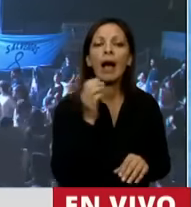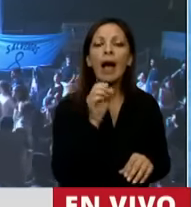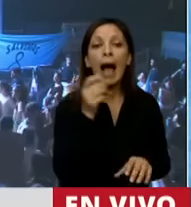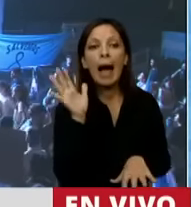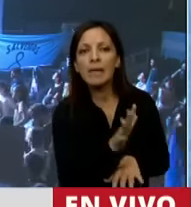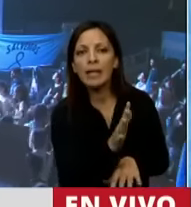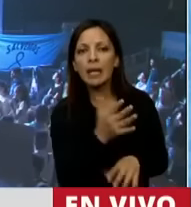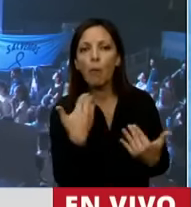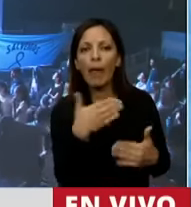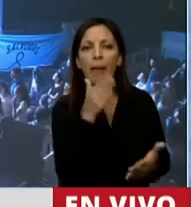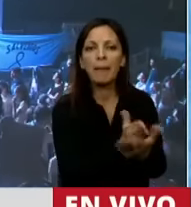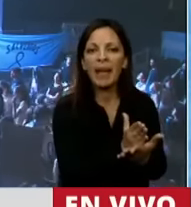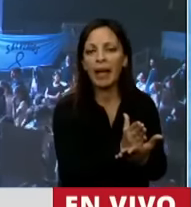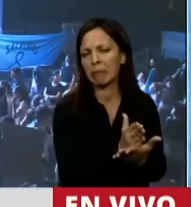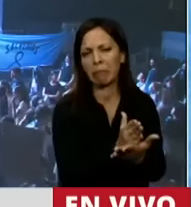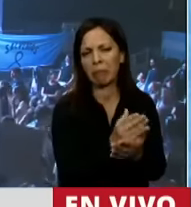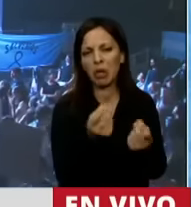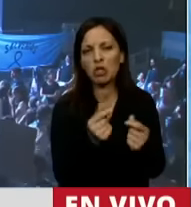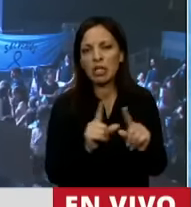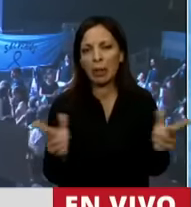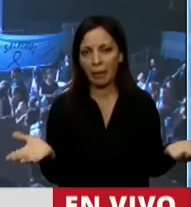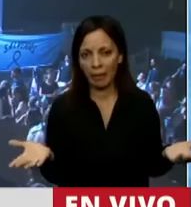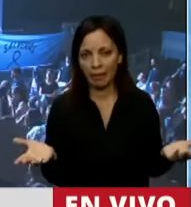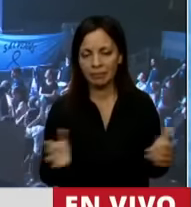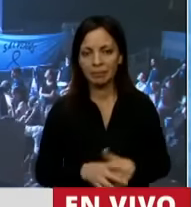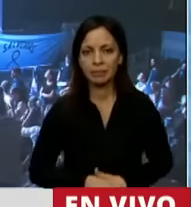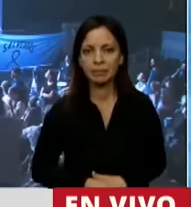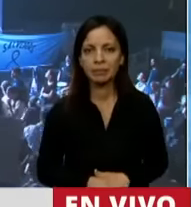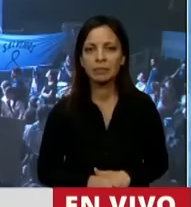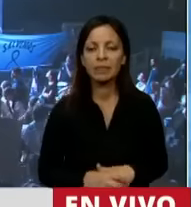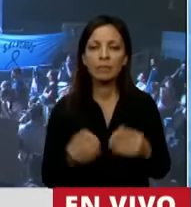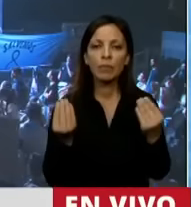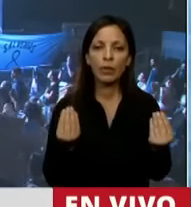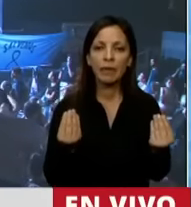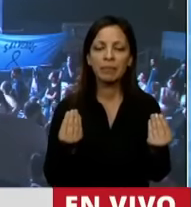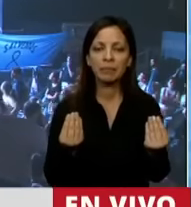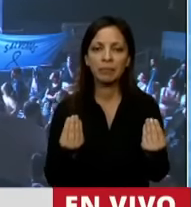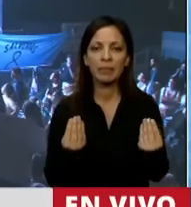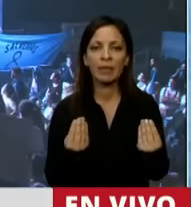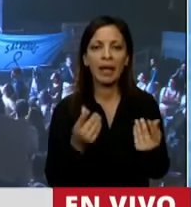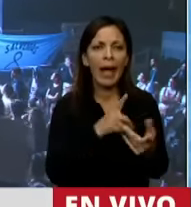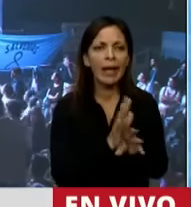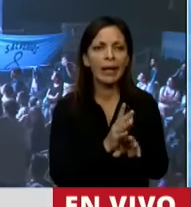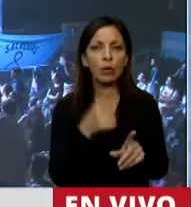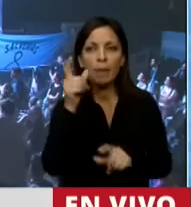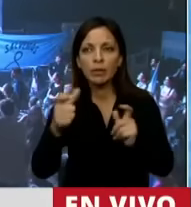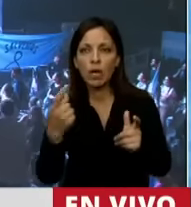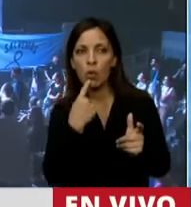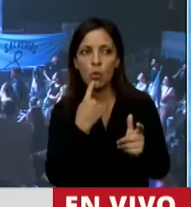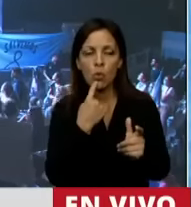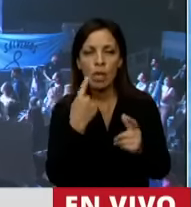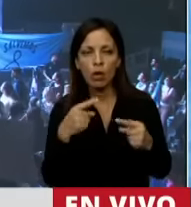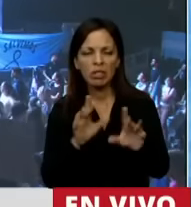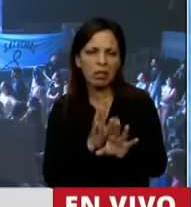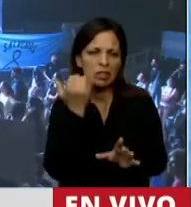tiene ningún efecto concreto, no sirve ni como prevención general, dado que no disuade a nadie que ya está convencido